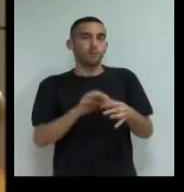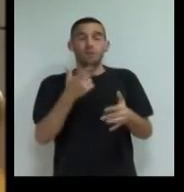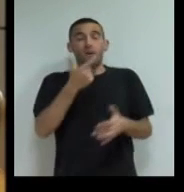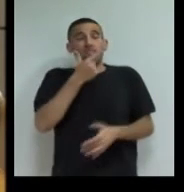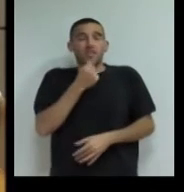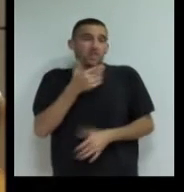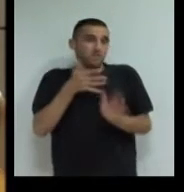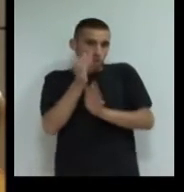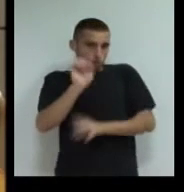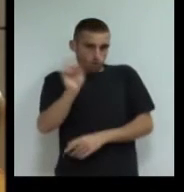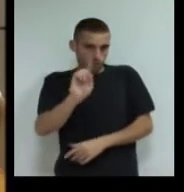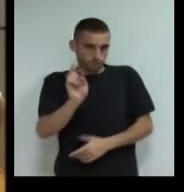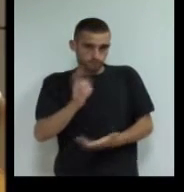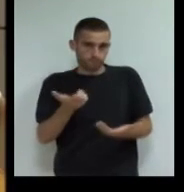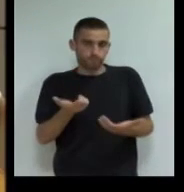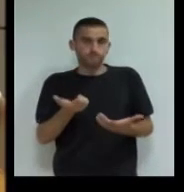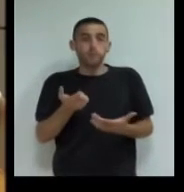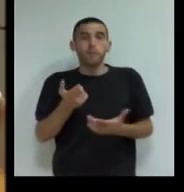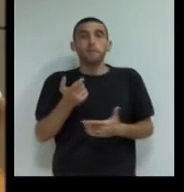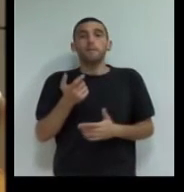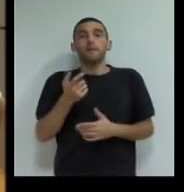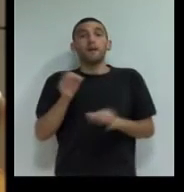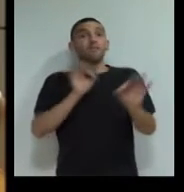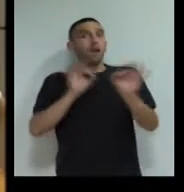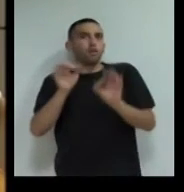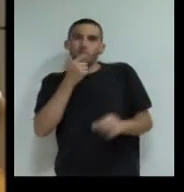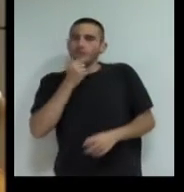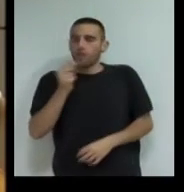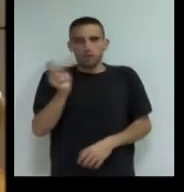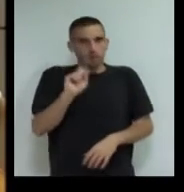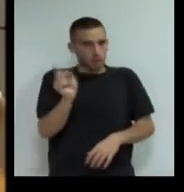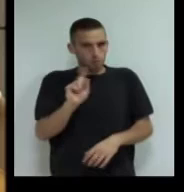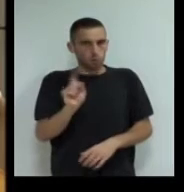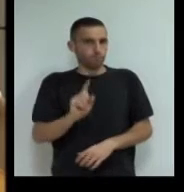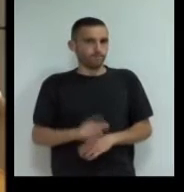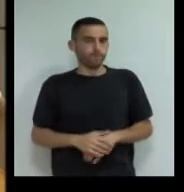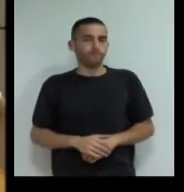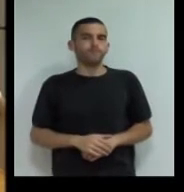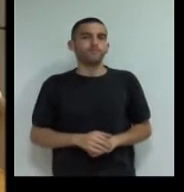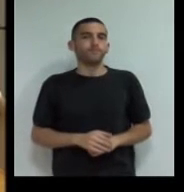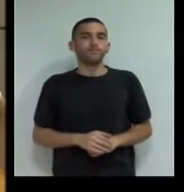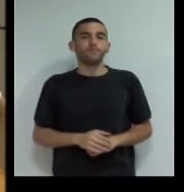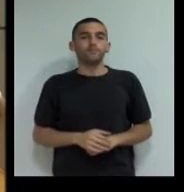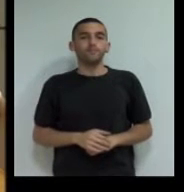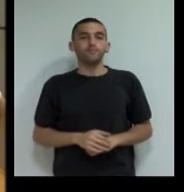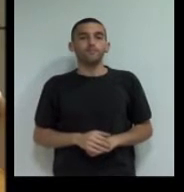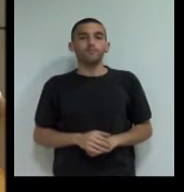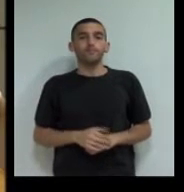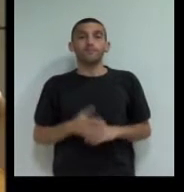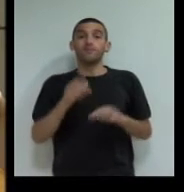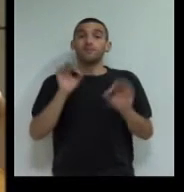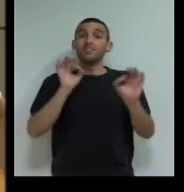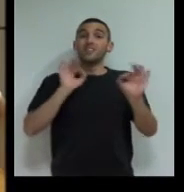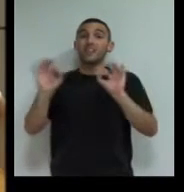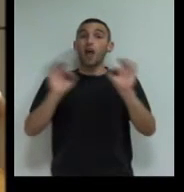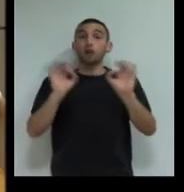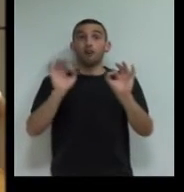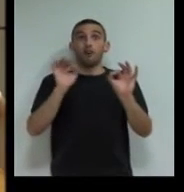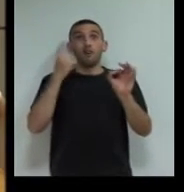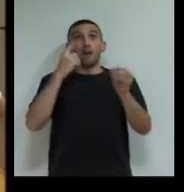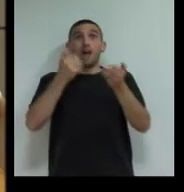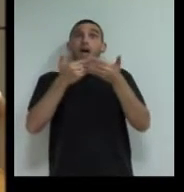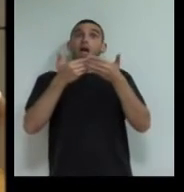fácil. Y tampoco es tan fácil en el teatro. Hombre, en el teatro, el hecho de estar